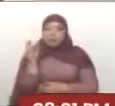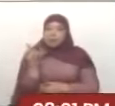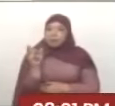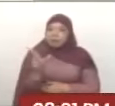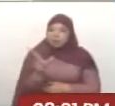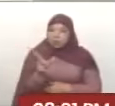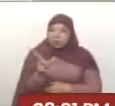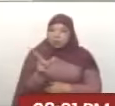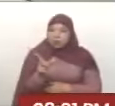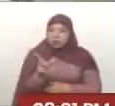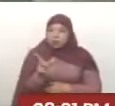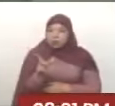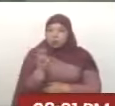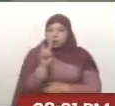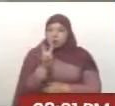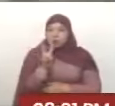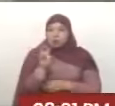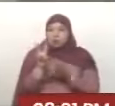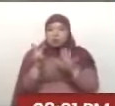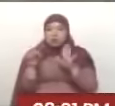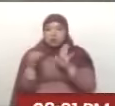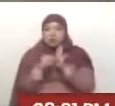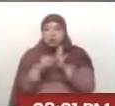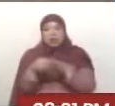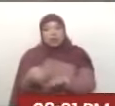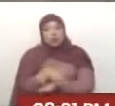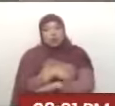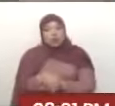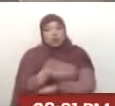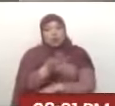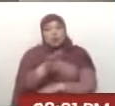Socialista Unido, de las 269.000 calles,